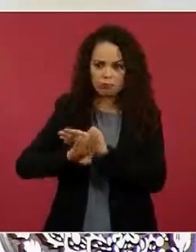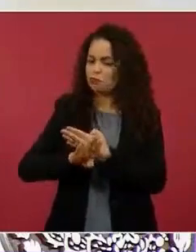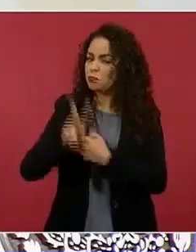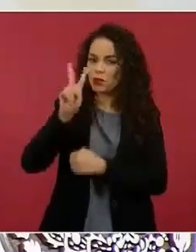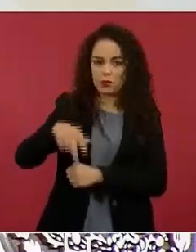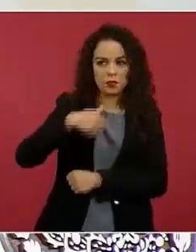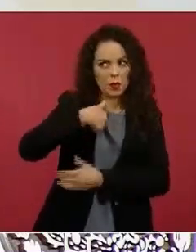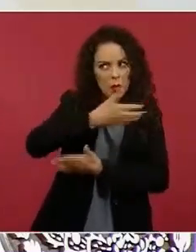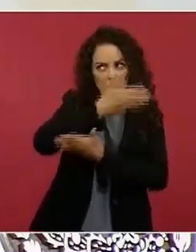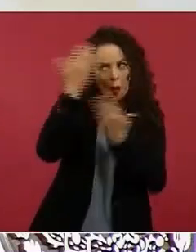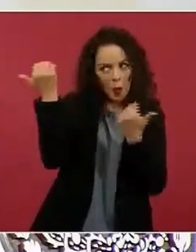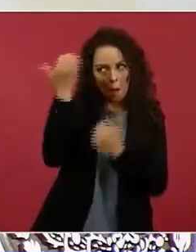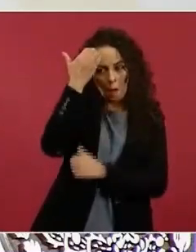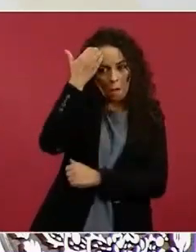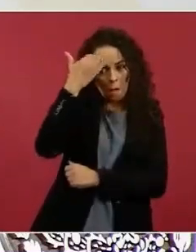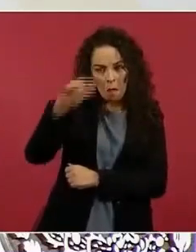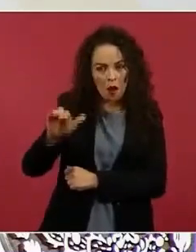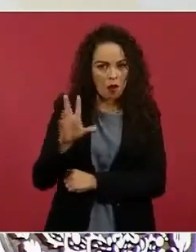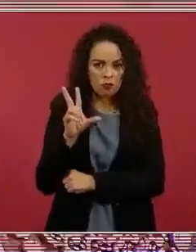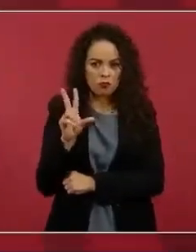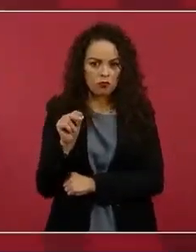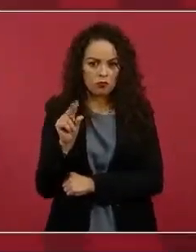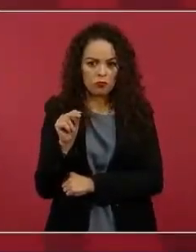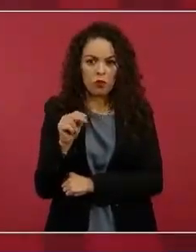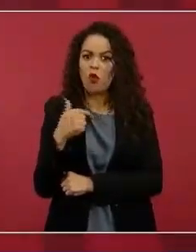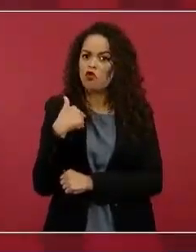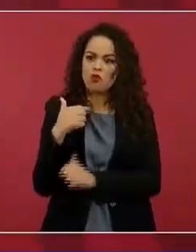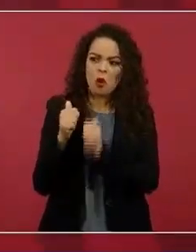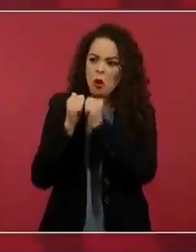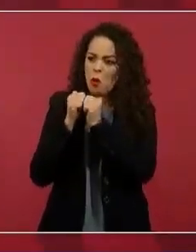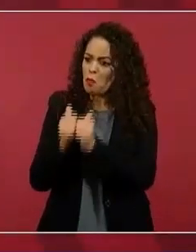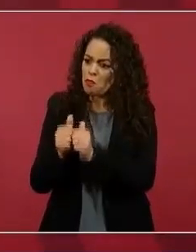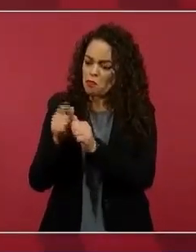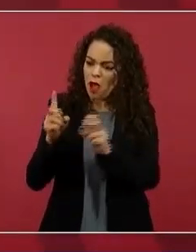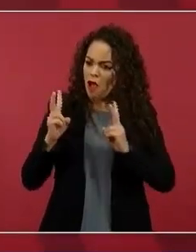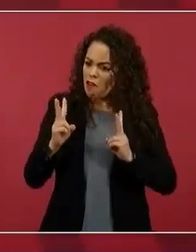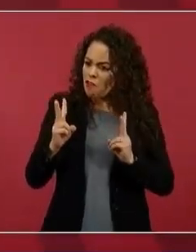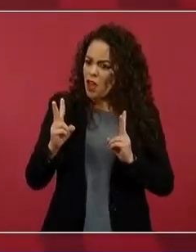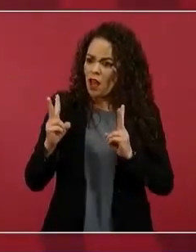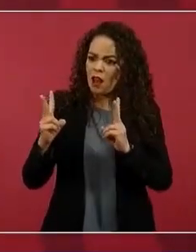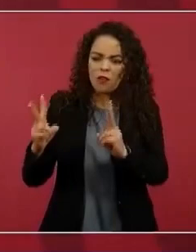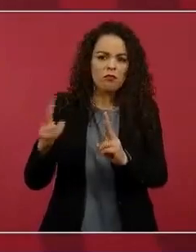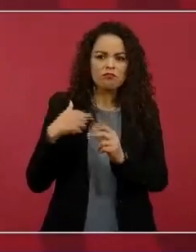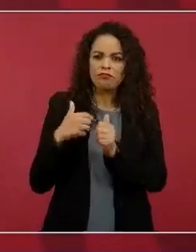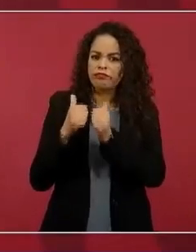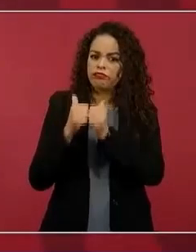desconocía absolutamente y que no se había separado del velorio, que esto